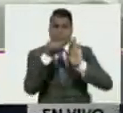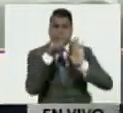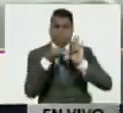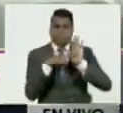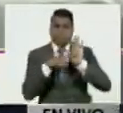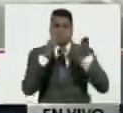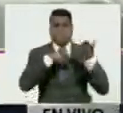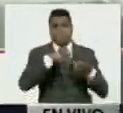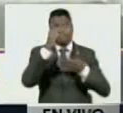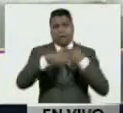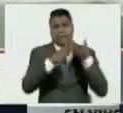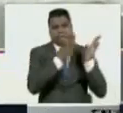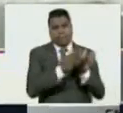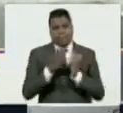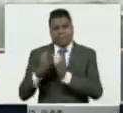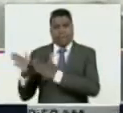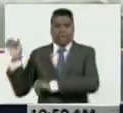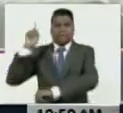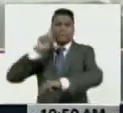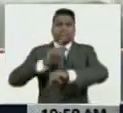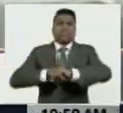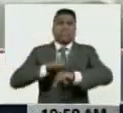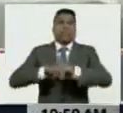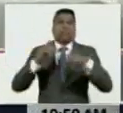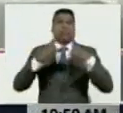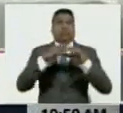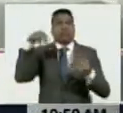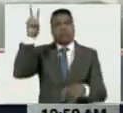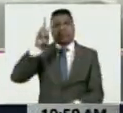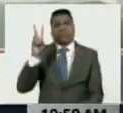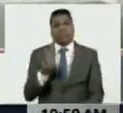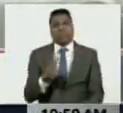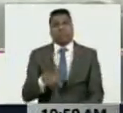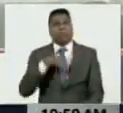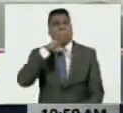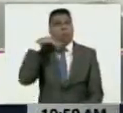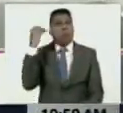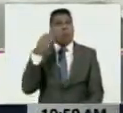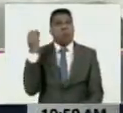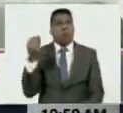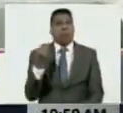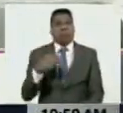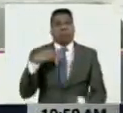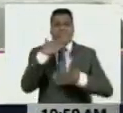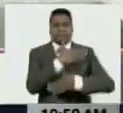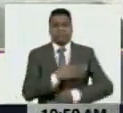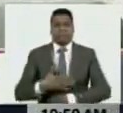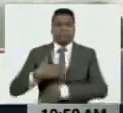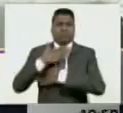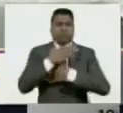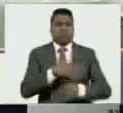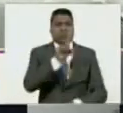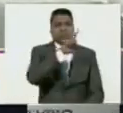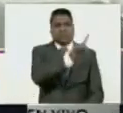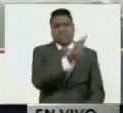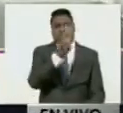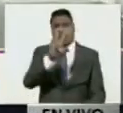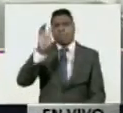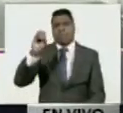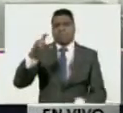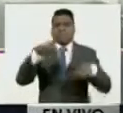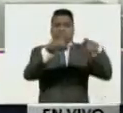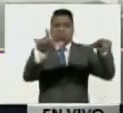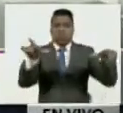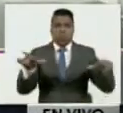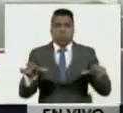el tiempo libre de los venezolanos y venezolanas, y esta juventud venezolana disfrutó de estos 120